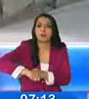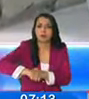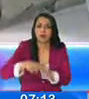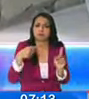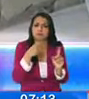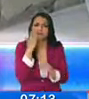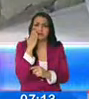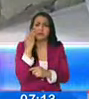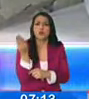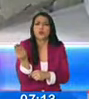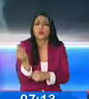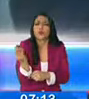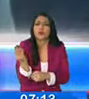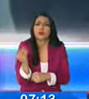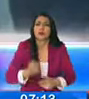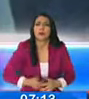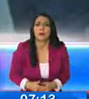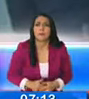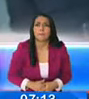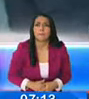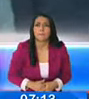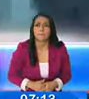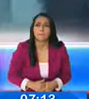entonces era una adolescente.